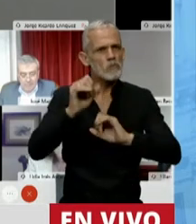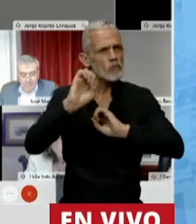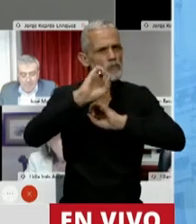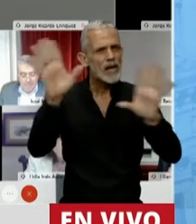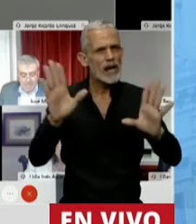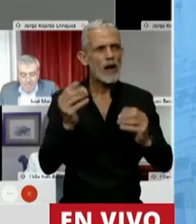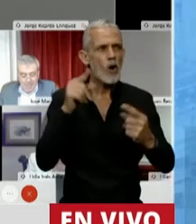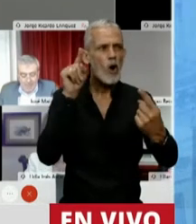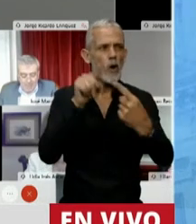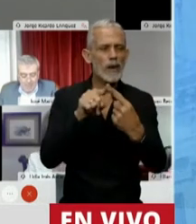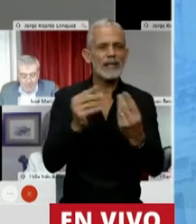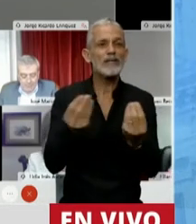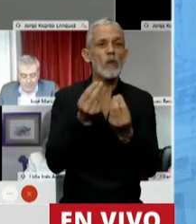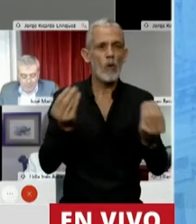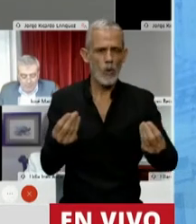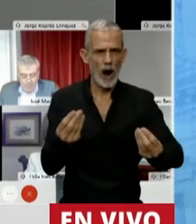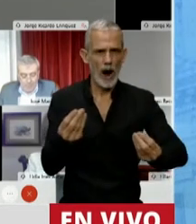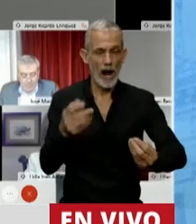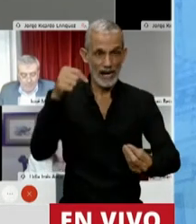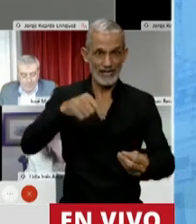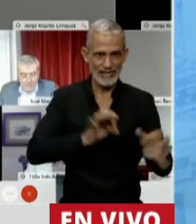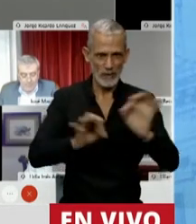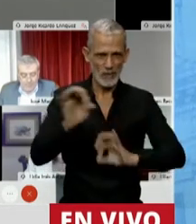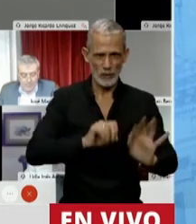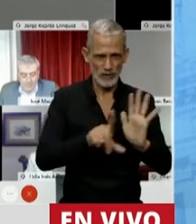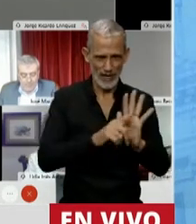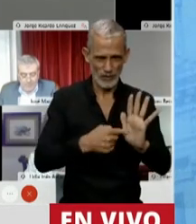cuál era el objetivo concreto de este proyecto.